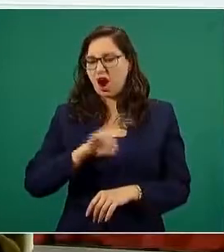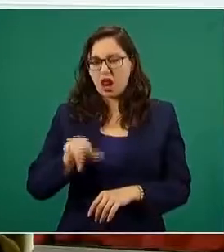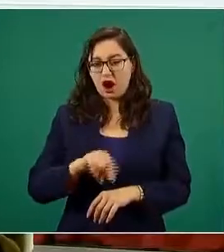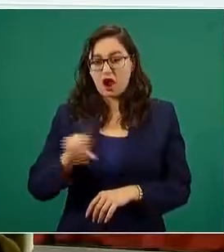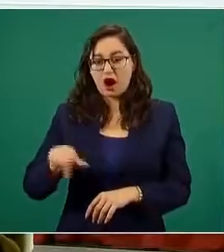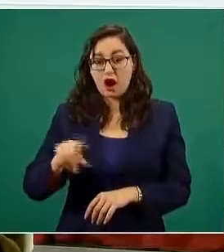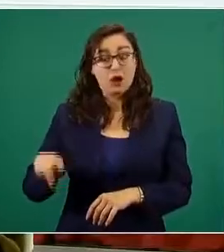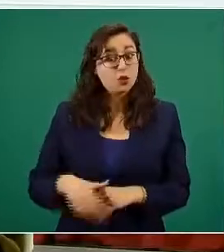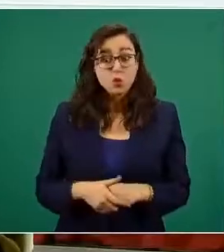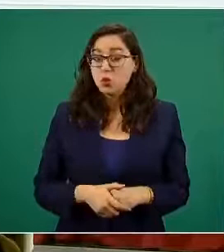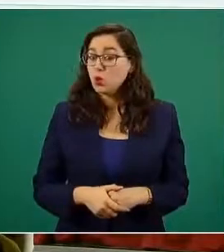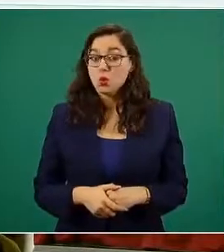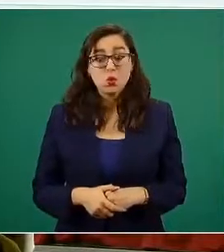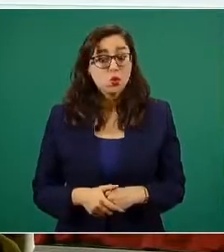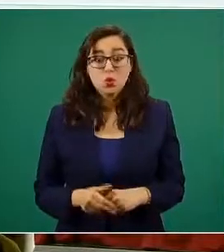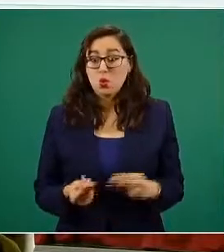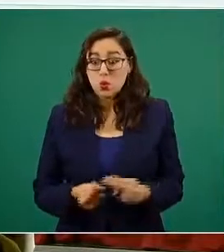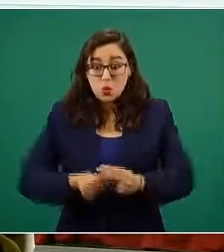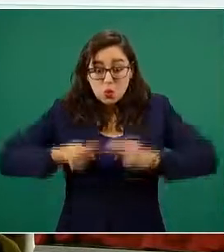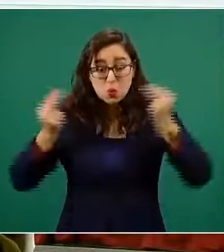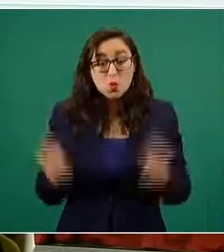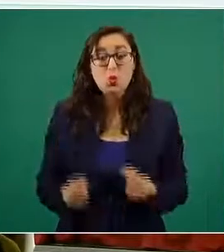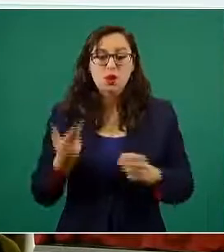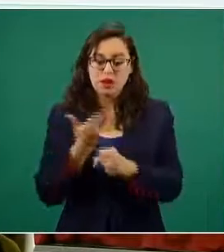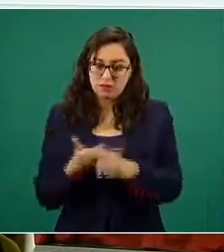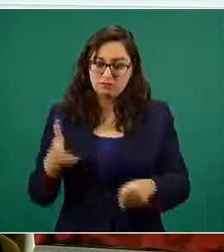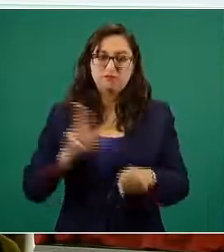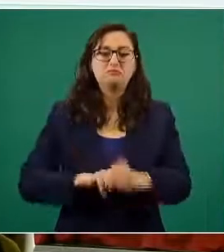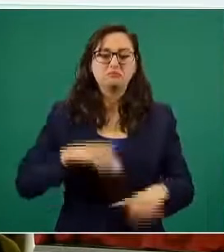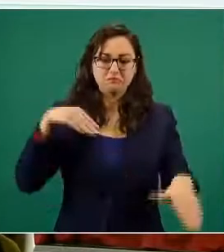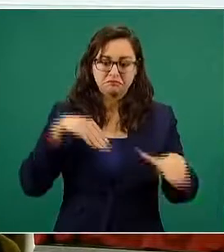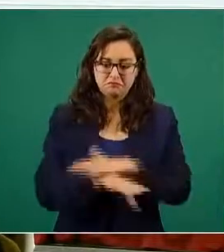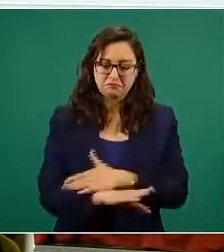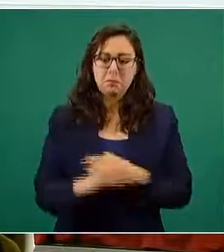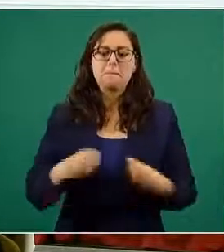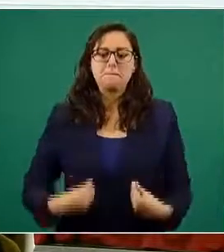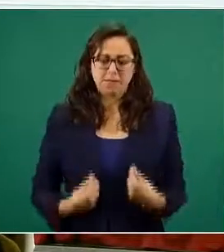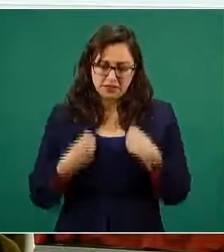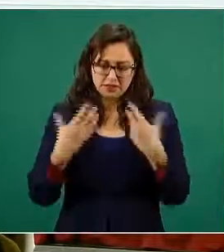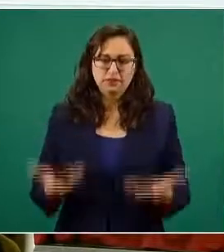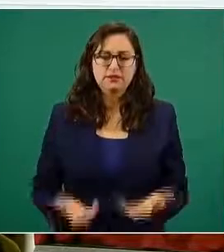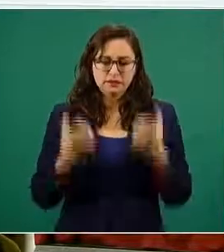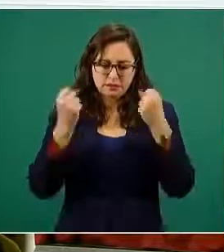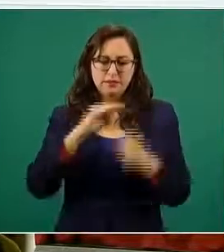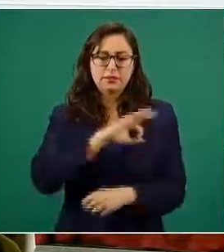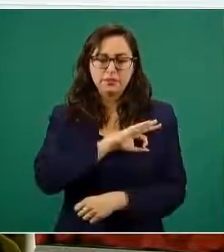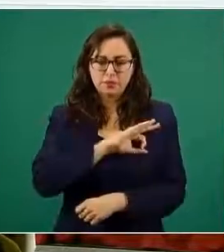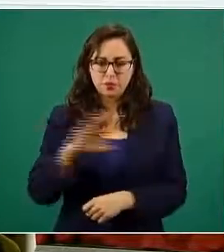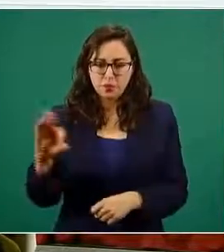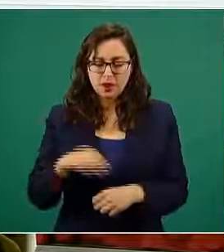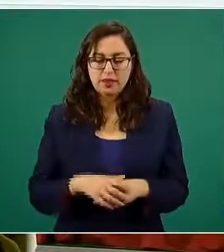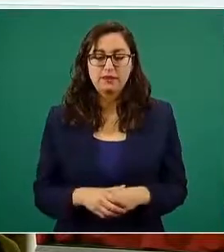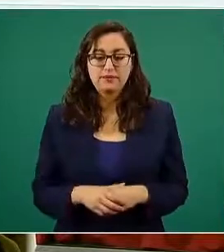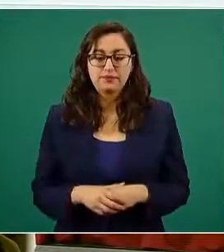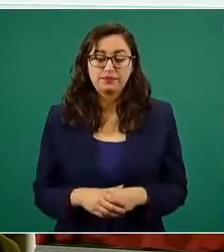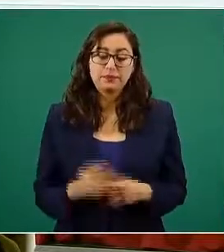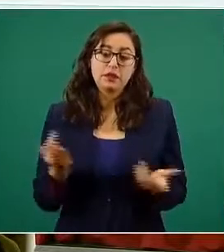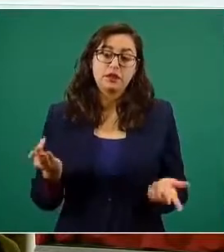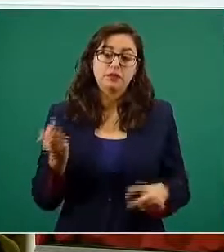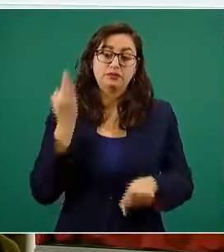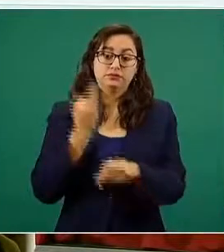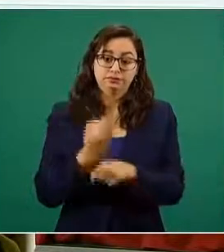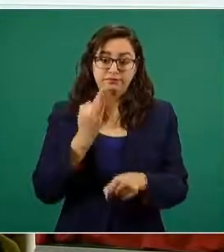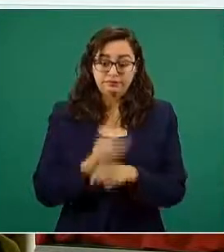que disminuya la probabilidad de un desenlace fatal. Aquí lo vemos, estamos en este momento en promedio en 6% y con